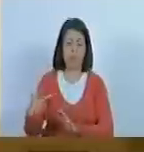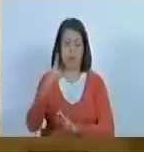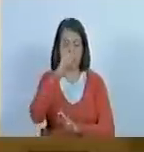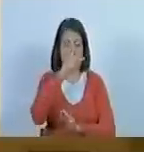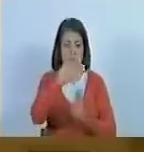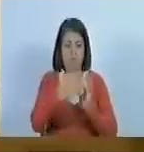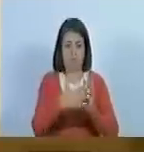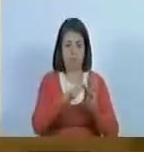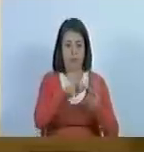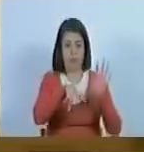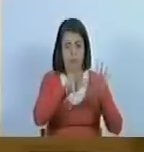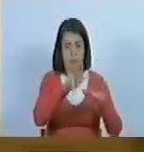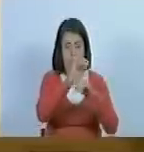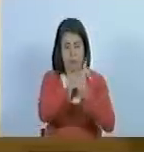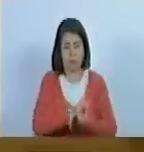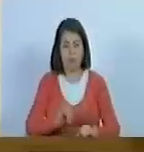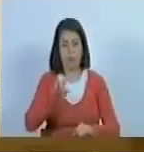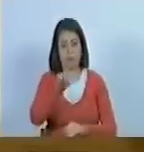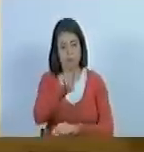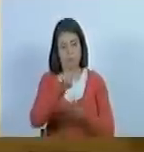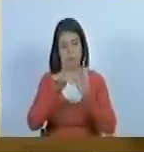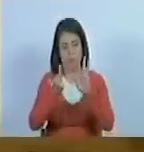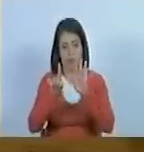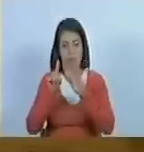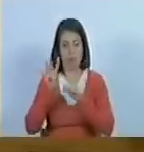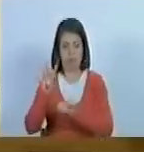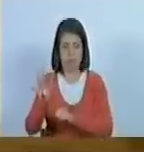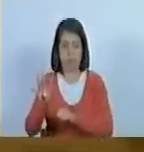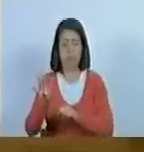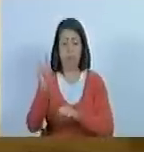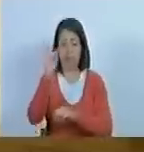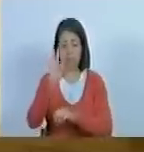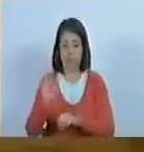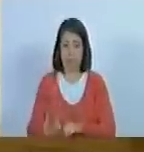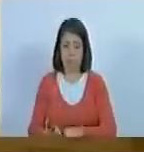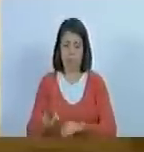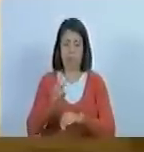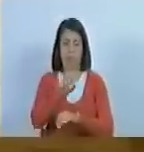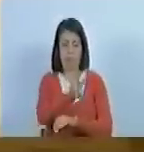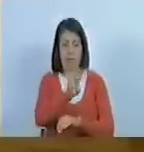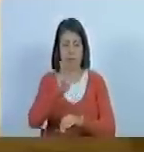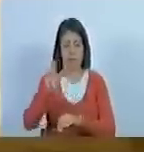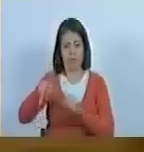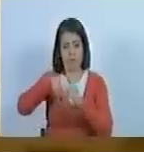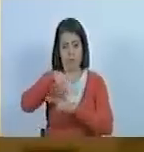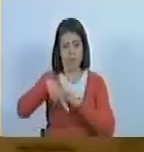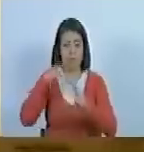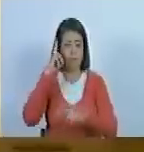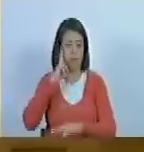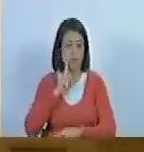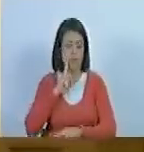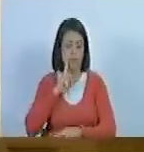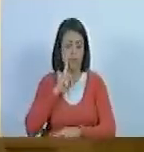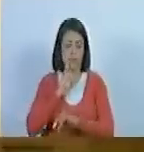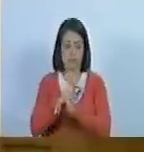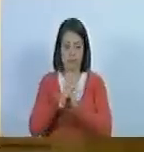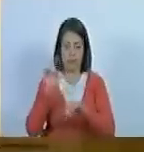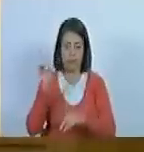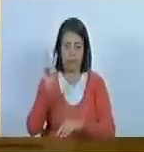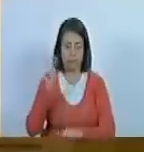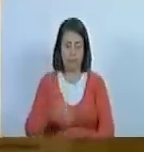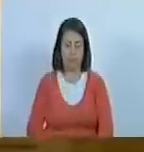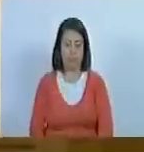año 213 de la Independencia, 164 de la Federación y 24 de la Revolución Bolivariana de